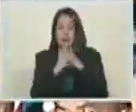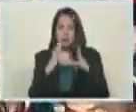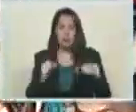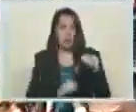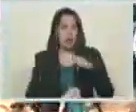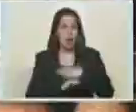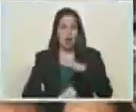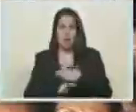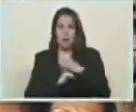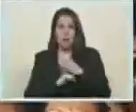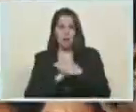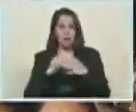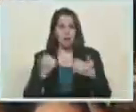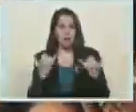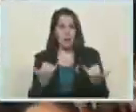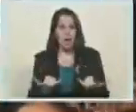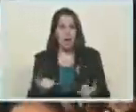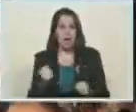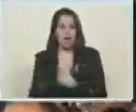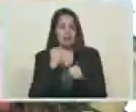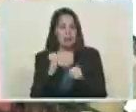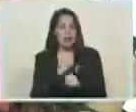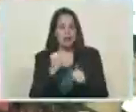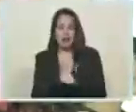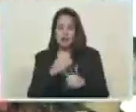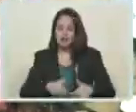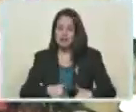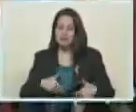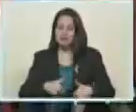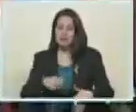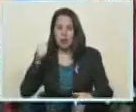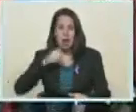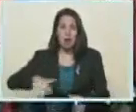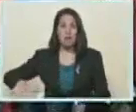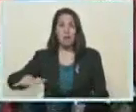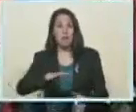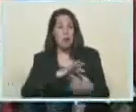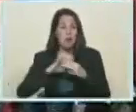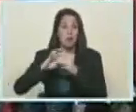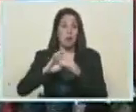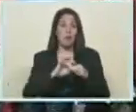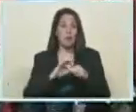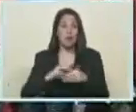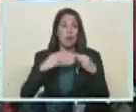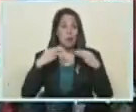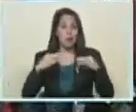apoyo y el trabajo del pueblo. La unión popular,